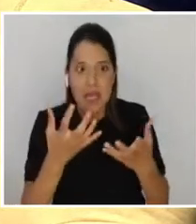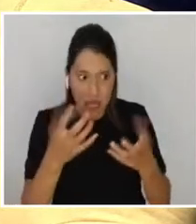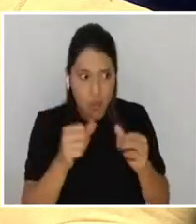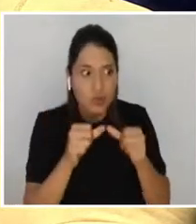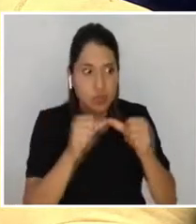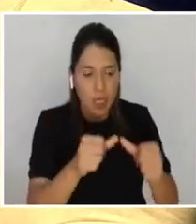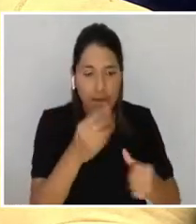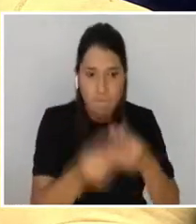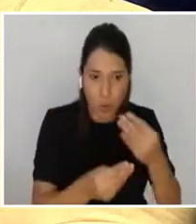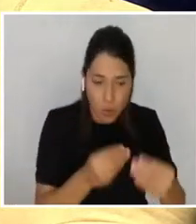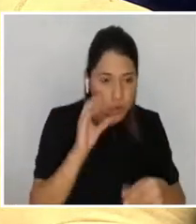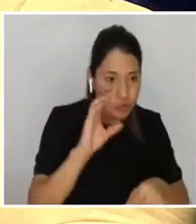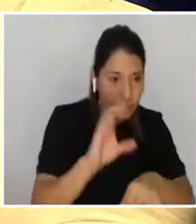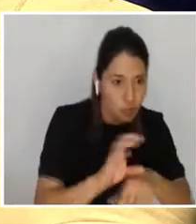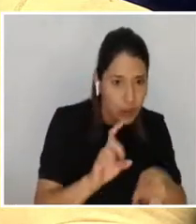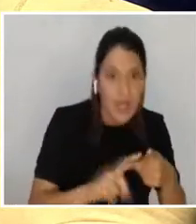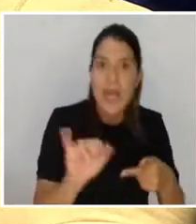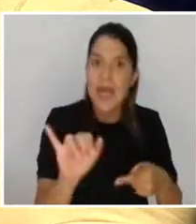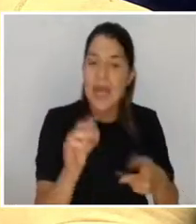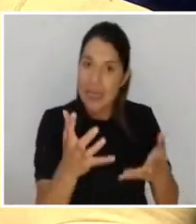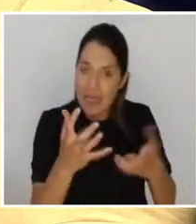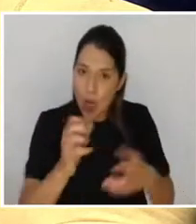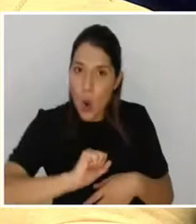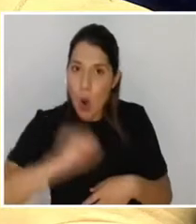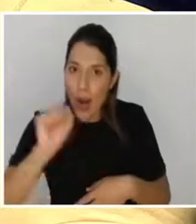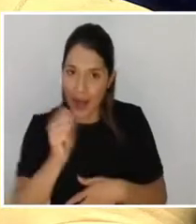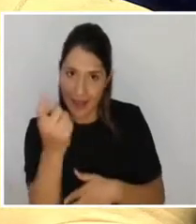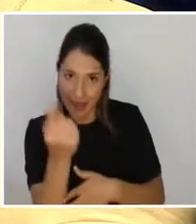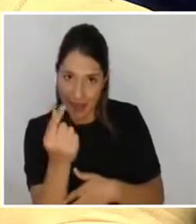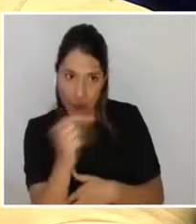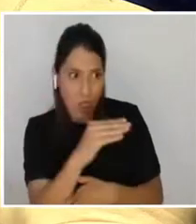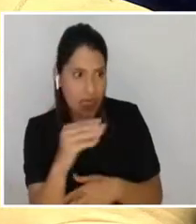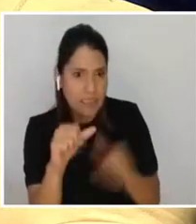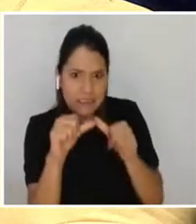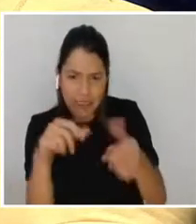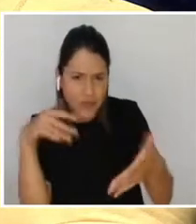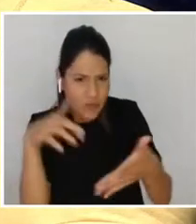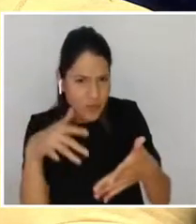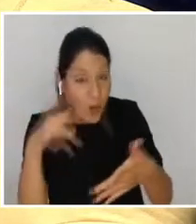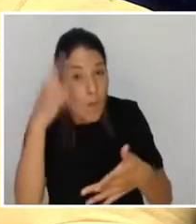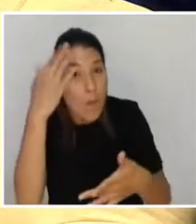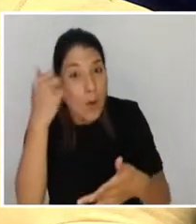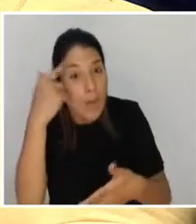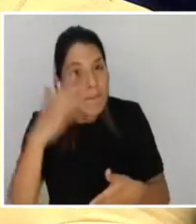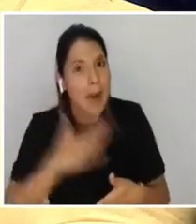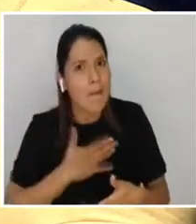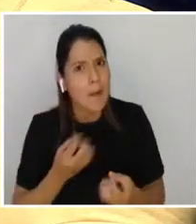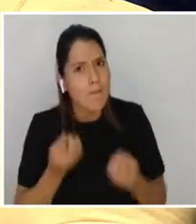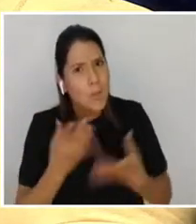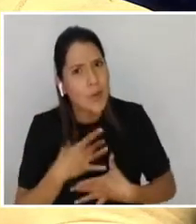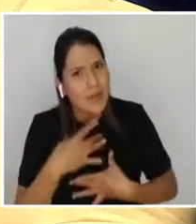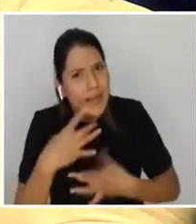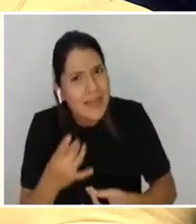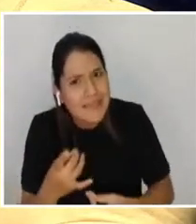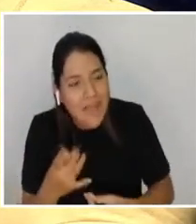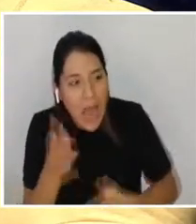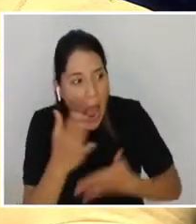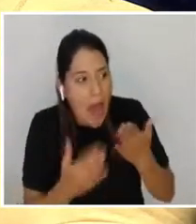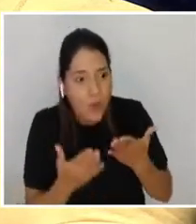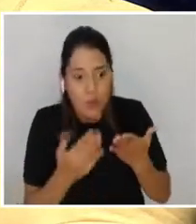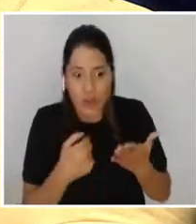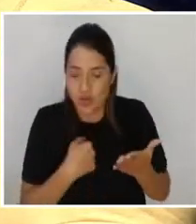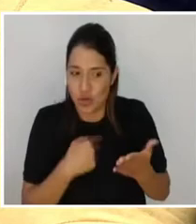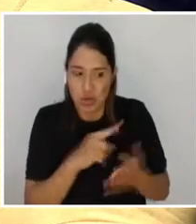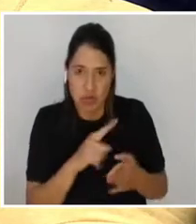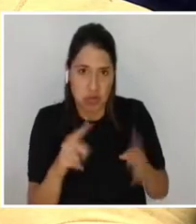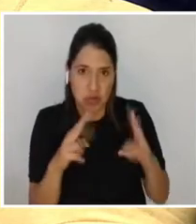igualmente seguir recibiendo dinero y seguirme capacitando, porque para mí era algo muy interesante, era un mundo que yo no conocía, aparte